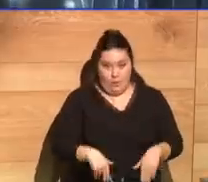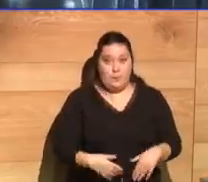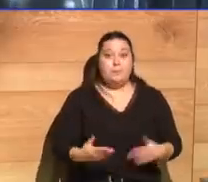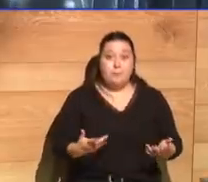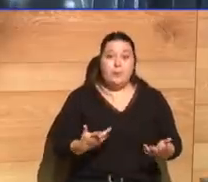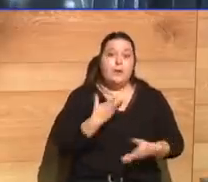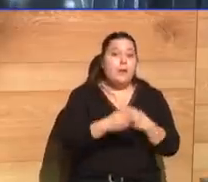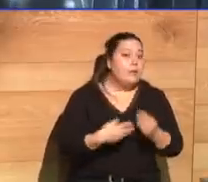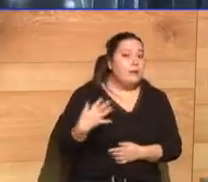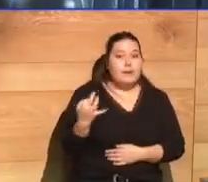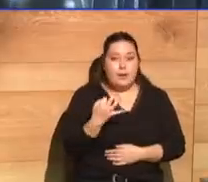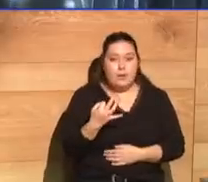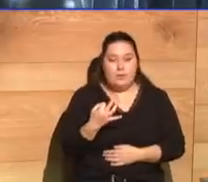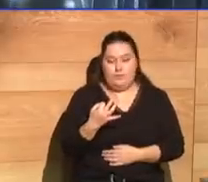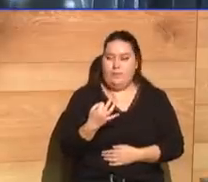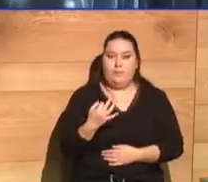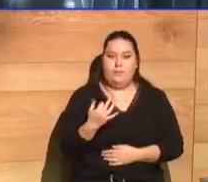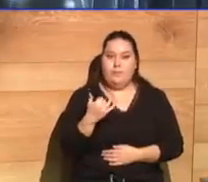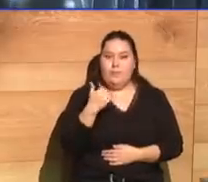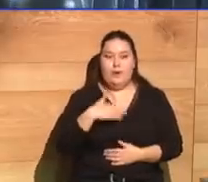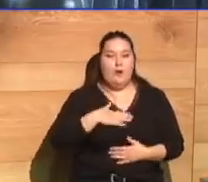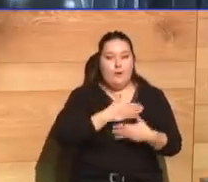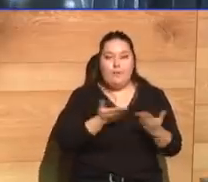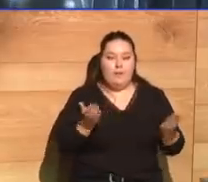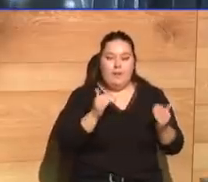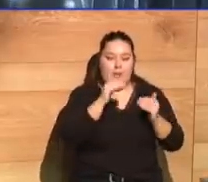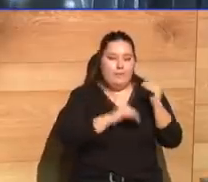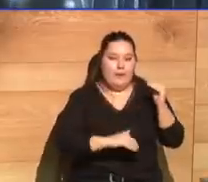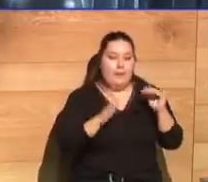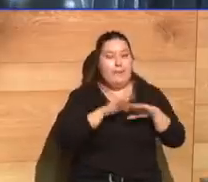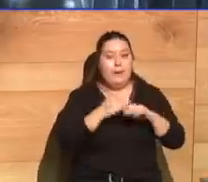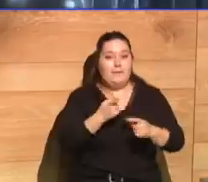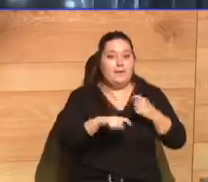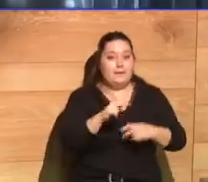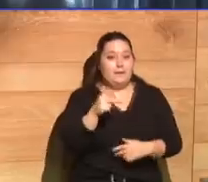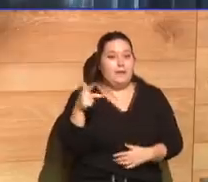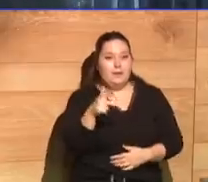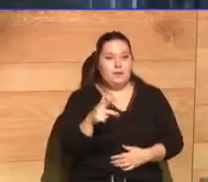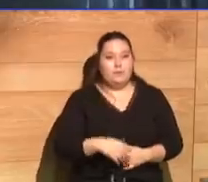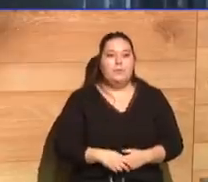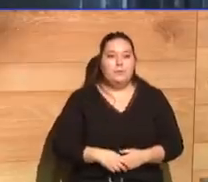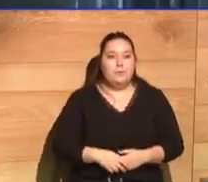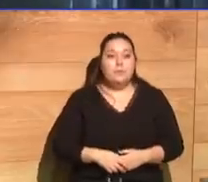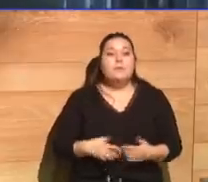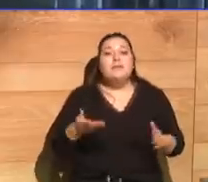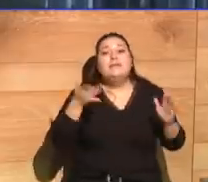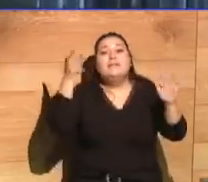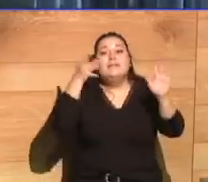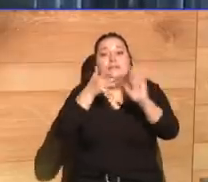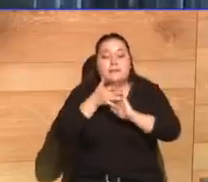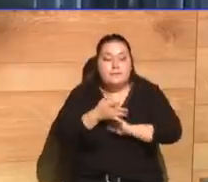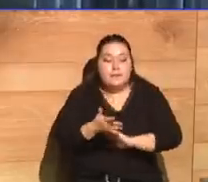vamos a hacer es la forma más baja de confianza para una venta de derechos, que se llama Negative Pickup, que quiere